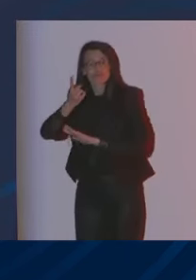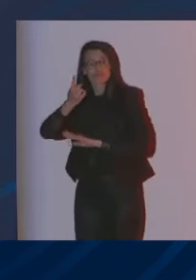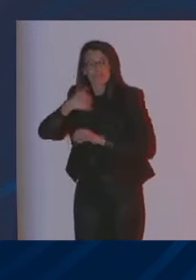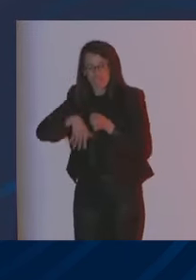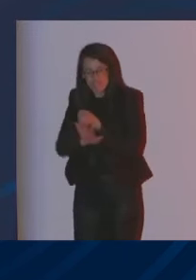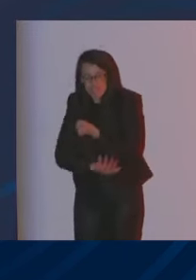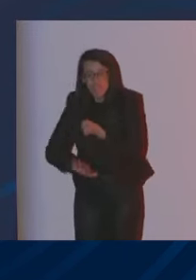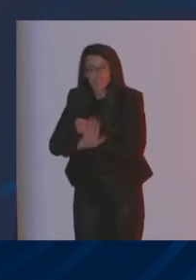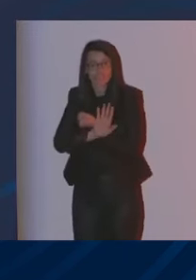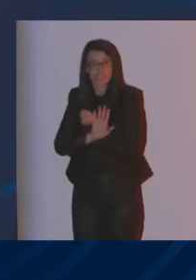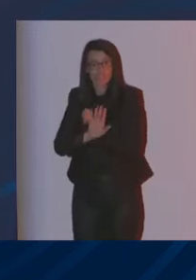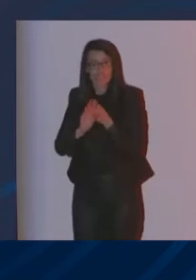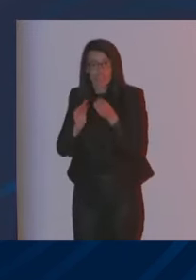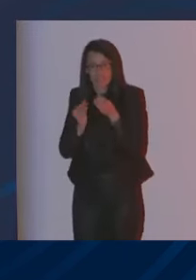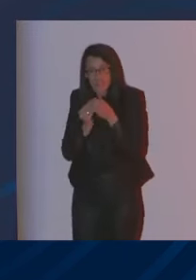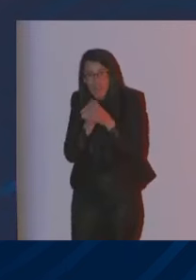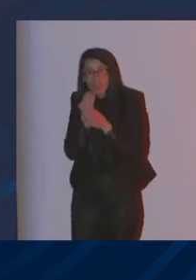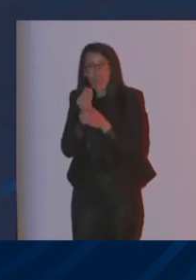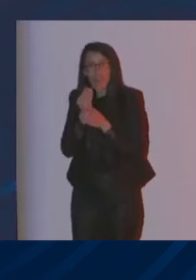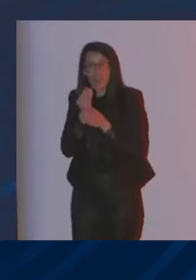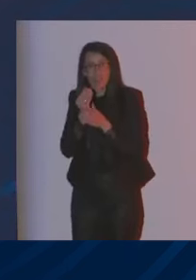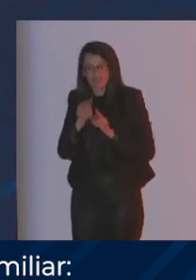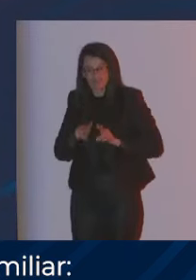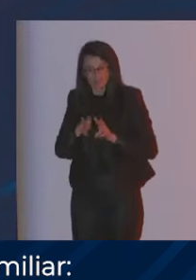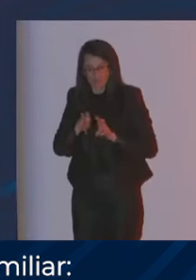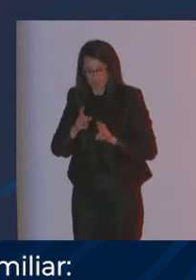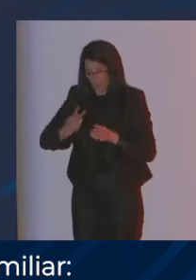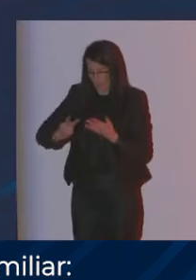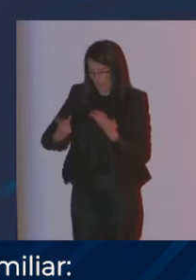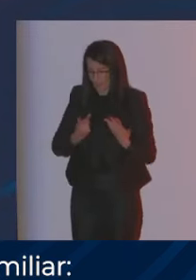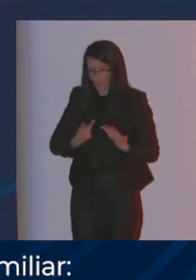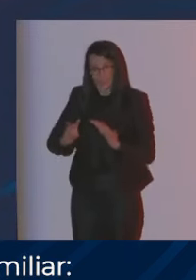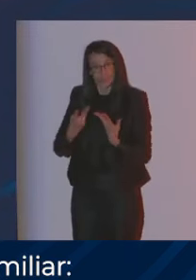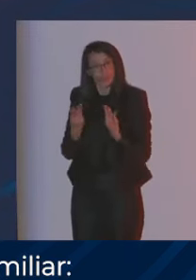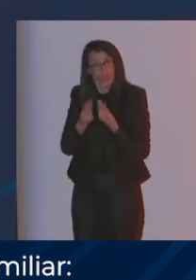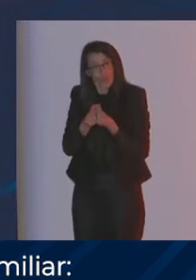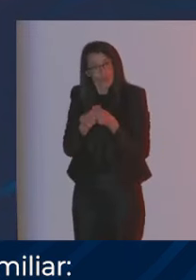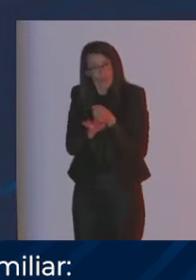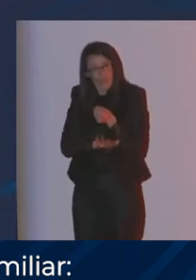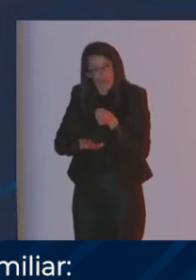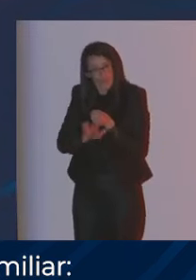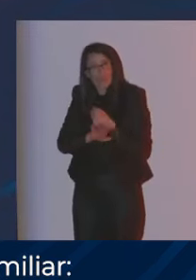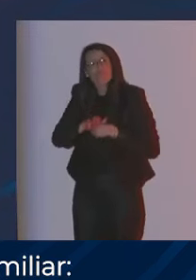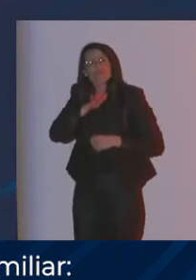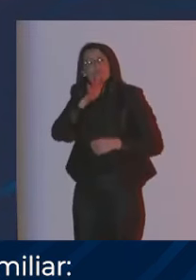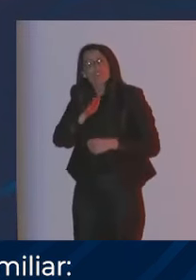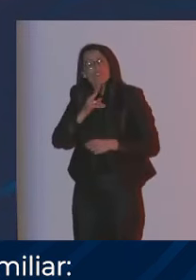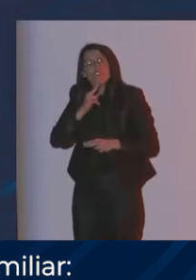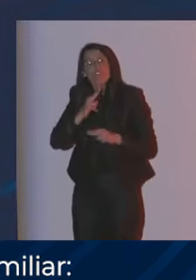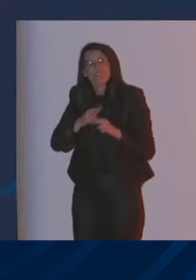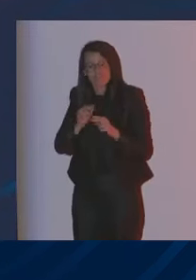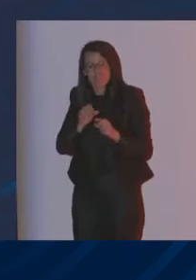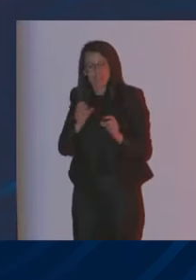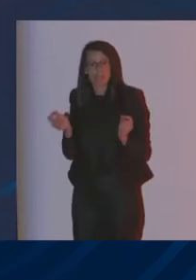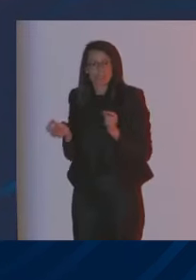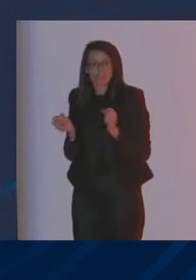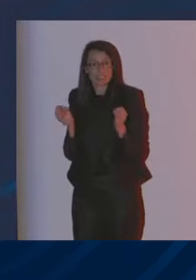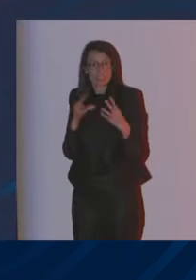germen. Somos el principio de todo. Por eso, justamente, hemos llamado así a nuestro chat